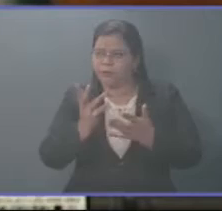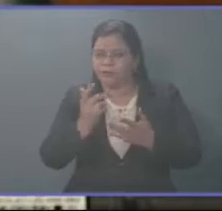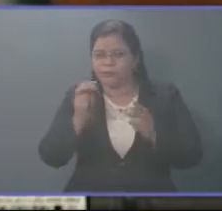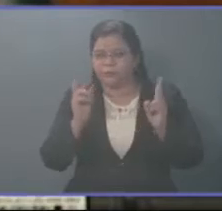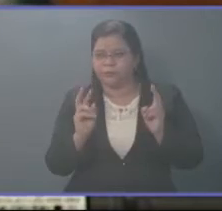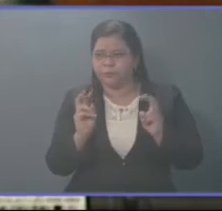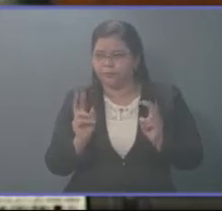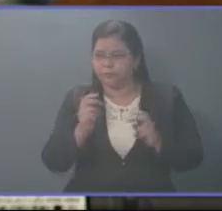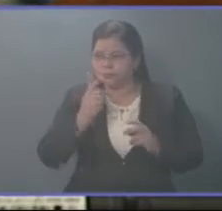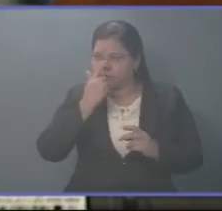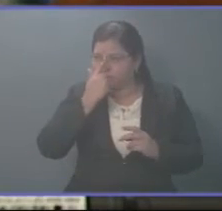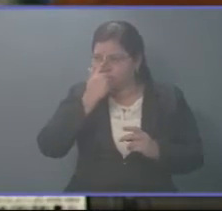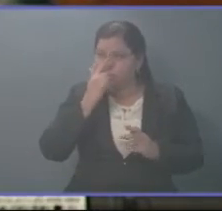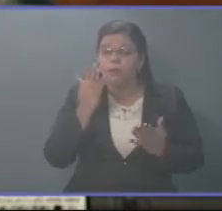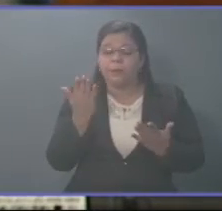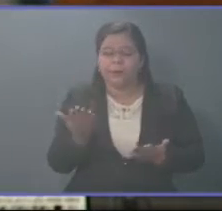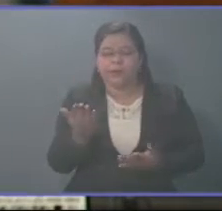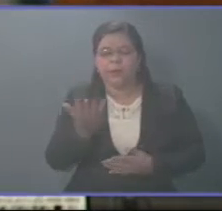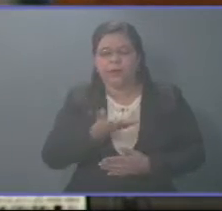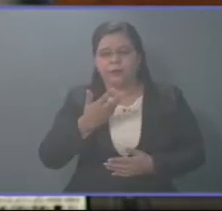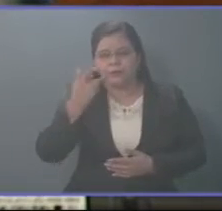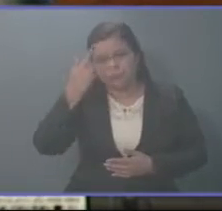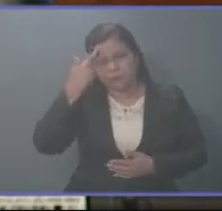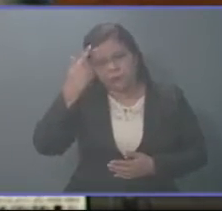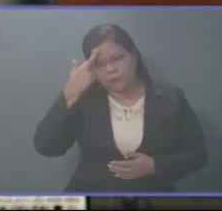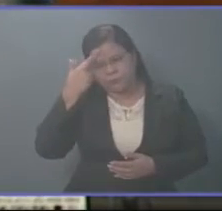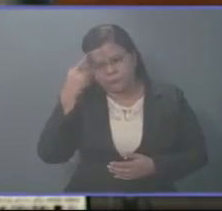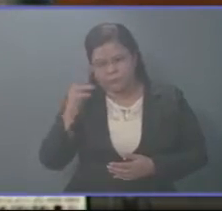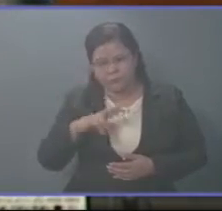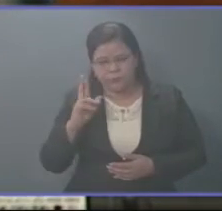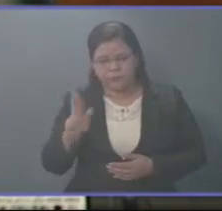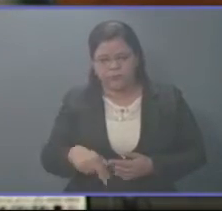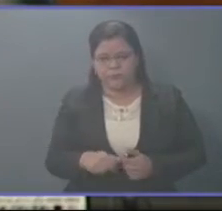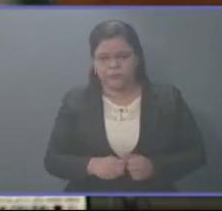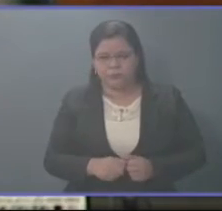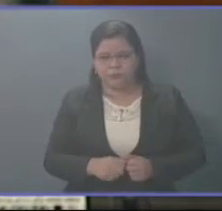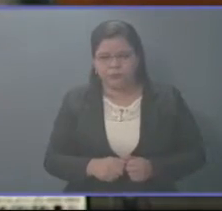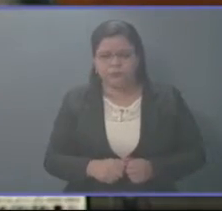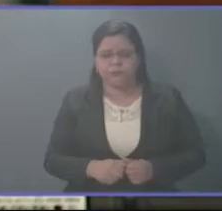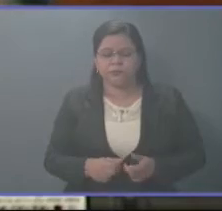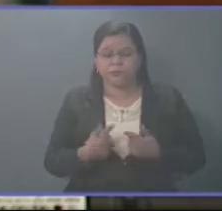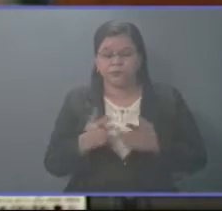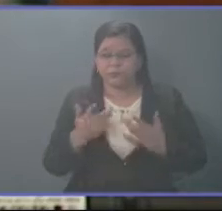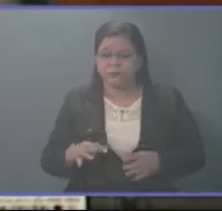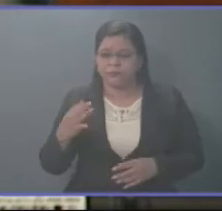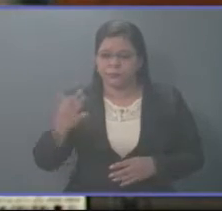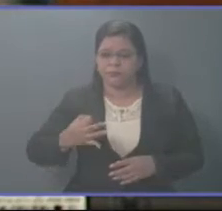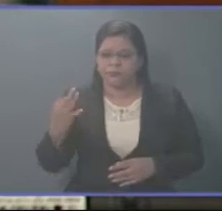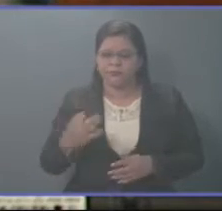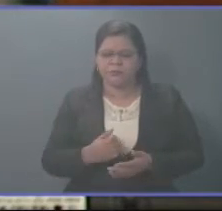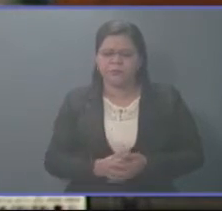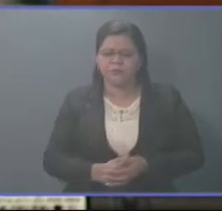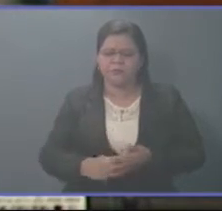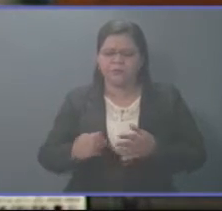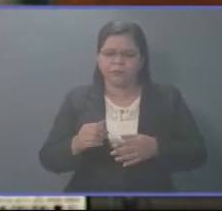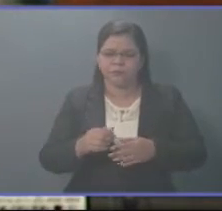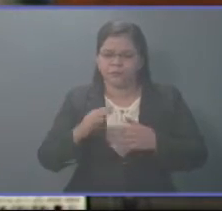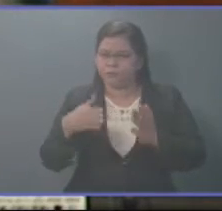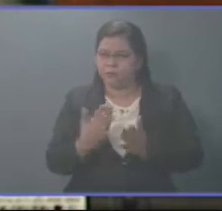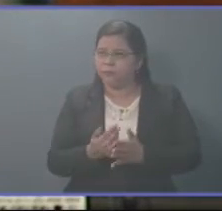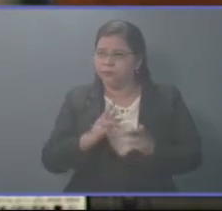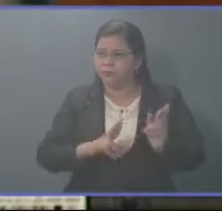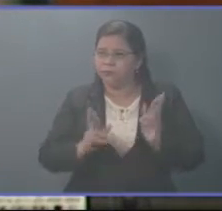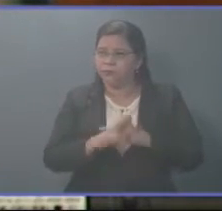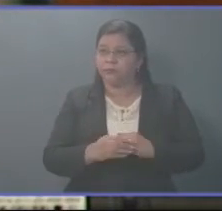ustedes para que se haga una reflexión real y que veamos de que necesitan hacerse las reformas necesarias. Obviamente ya hay